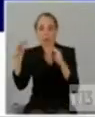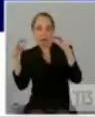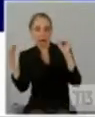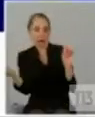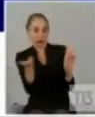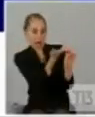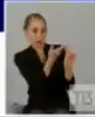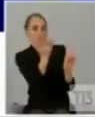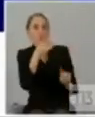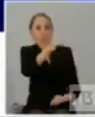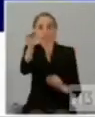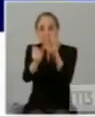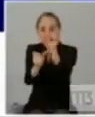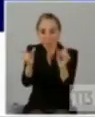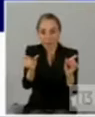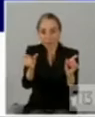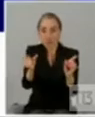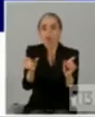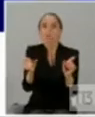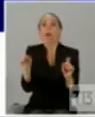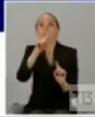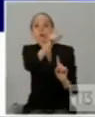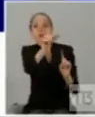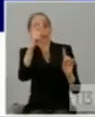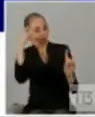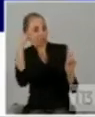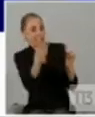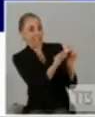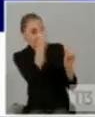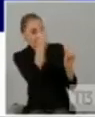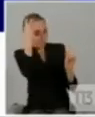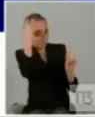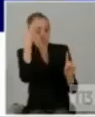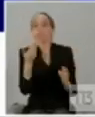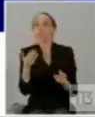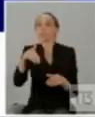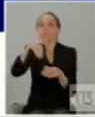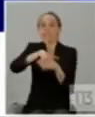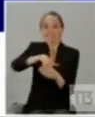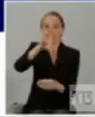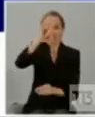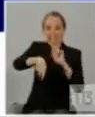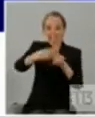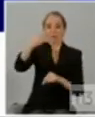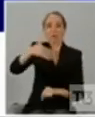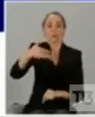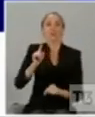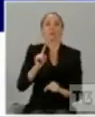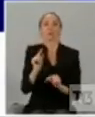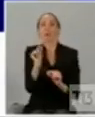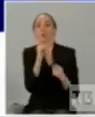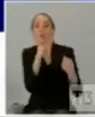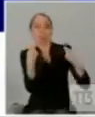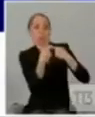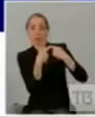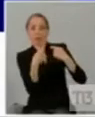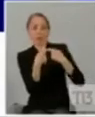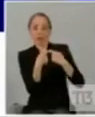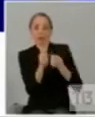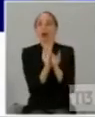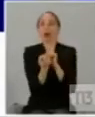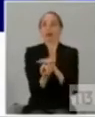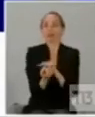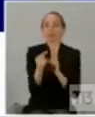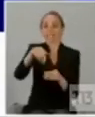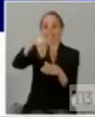y le hable a la gente que le crea a Ignacio Briones. ¿Usted no voy a hablar de eso? Esta elección es tan importante que no voy a entrar en esas pequeñas peleas. Al revés, creo que esta